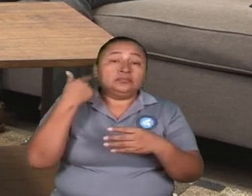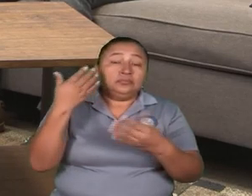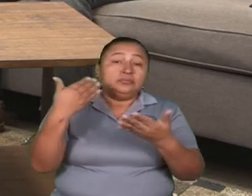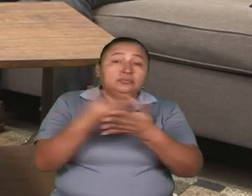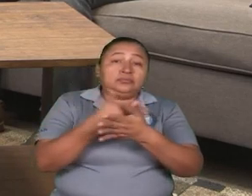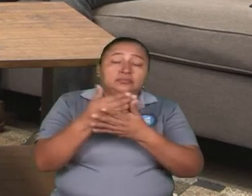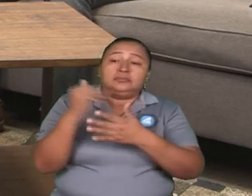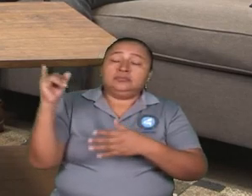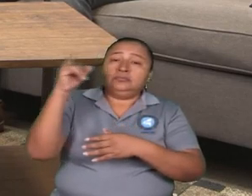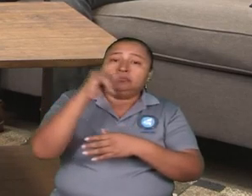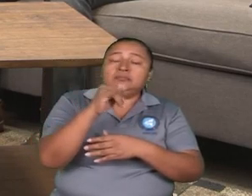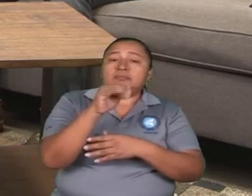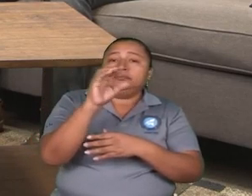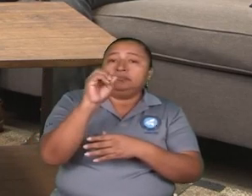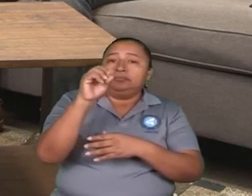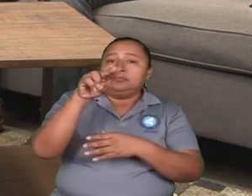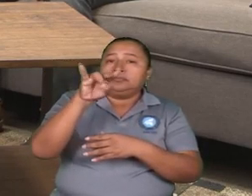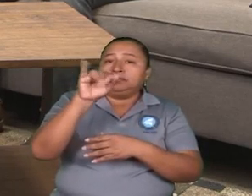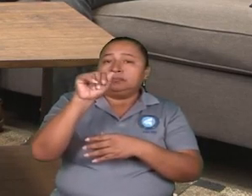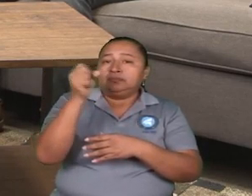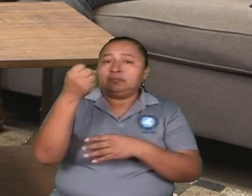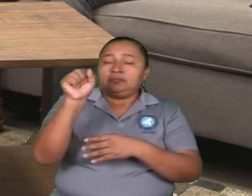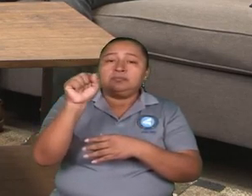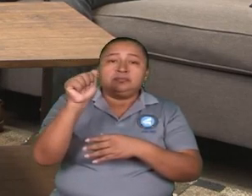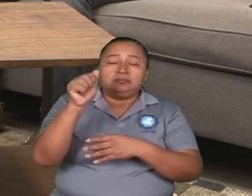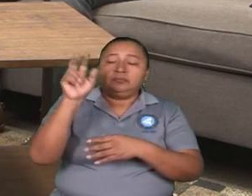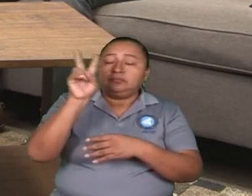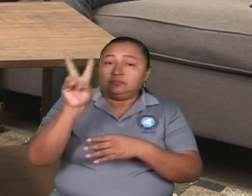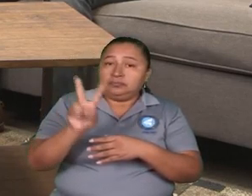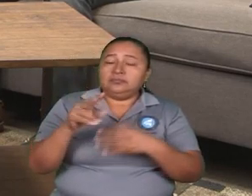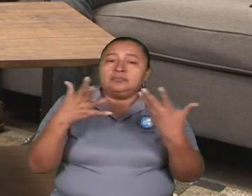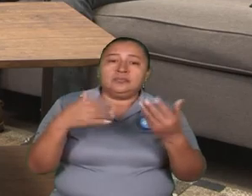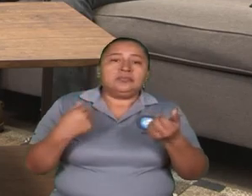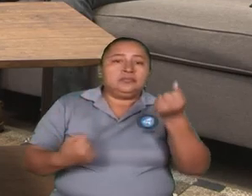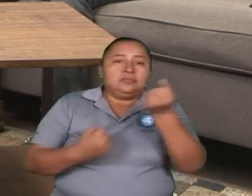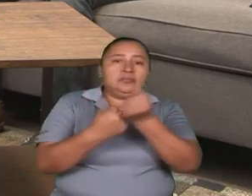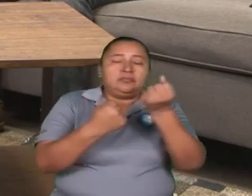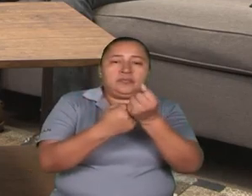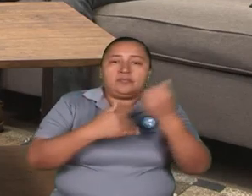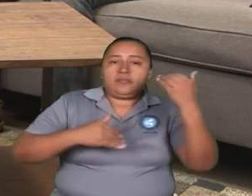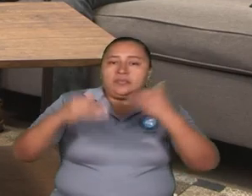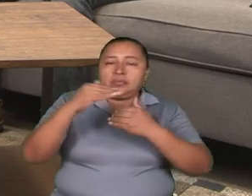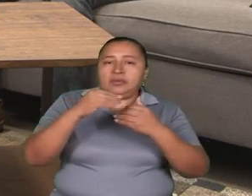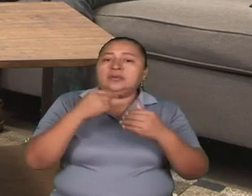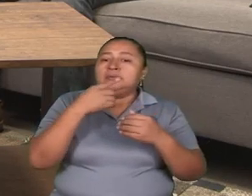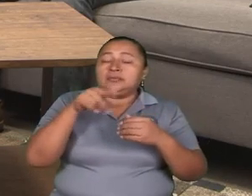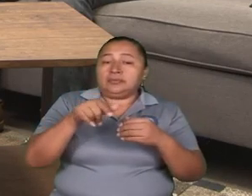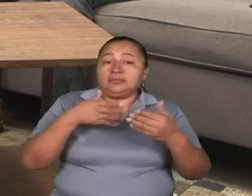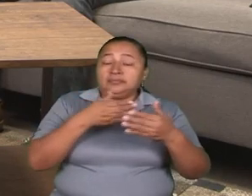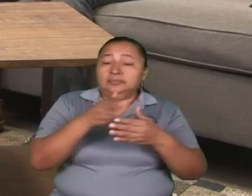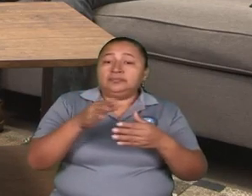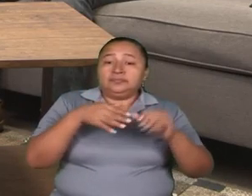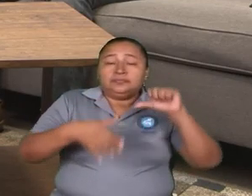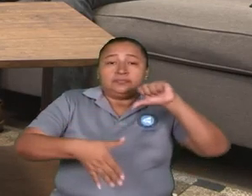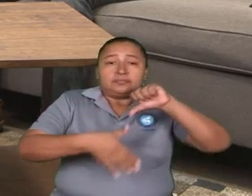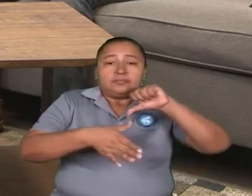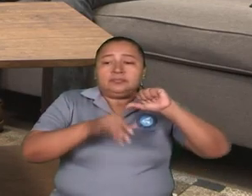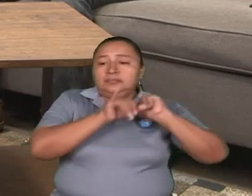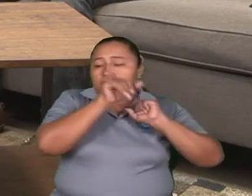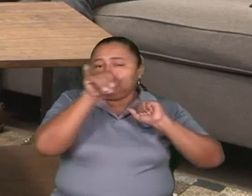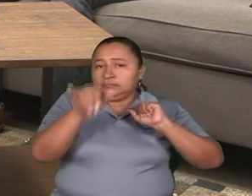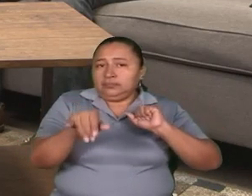diversidad cultural, una diversidad gastronómica. Entonces, invitando a todos estos países